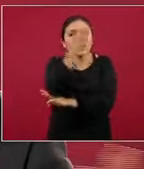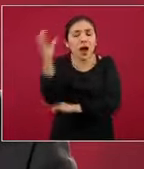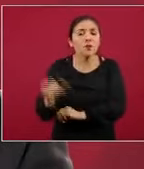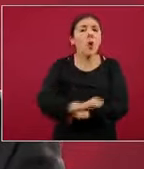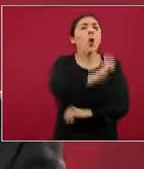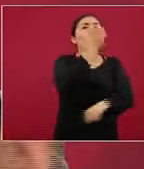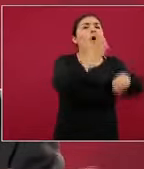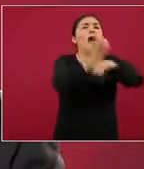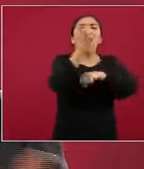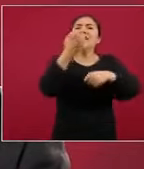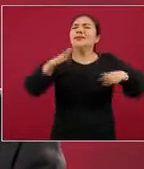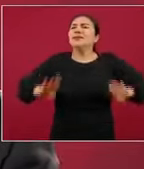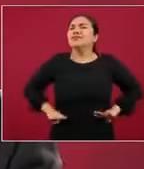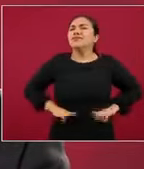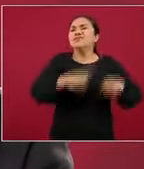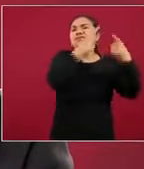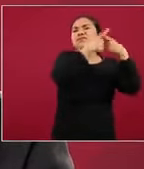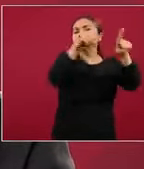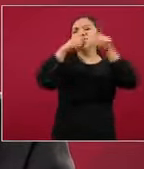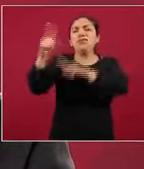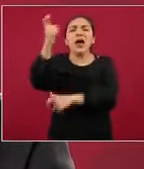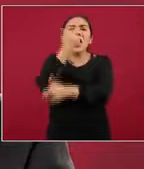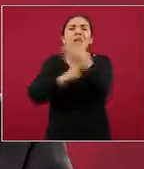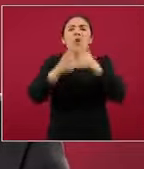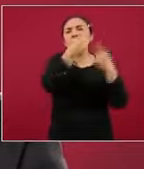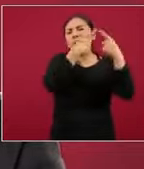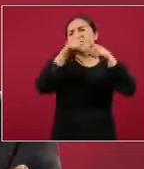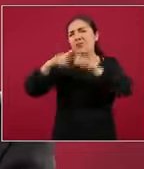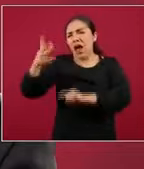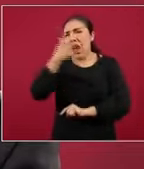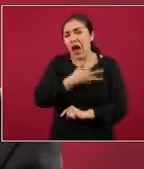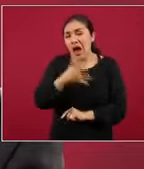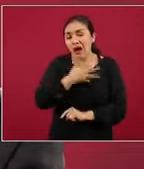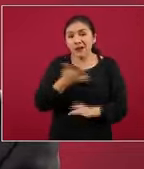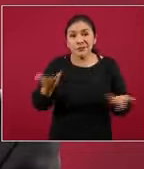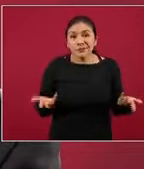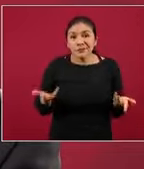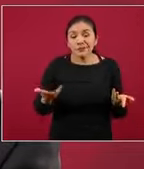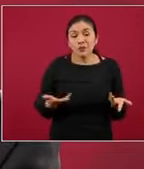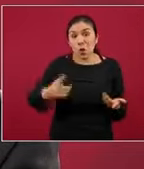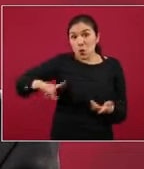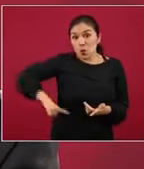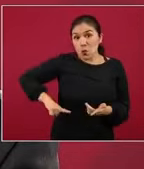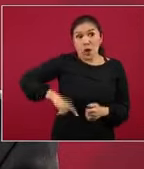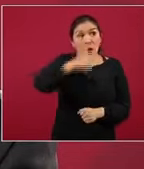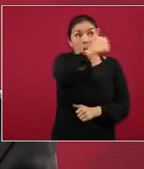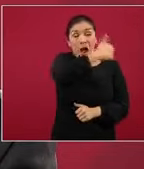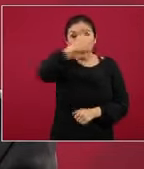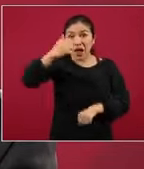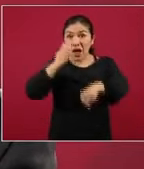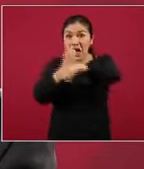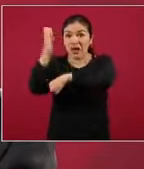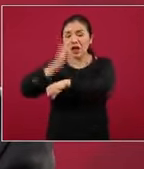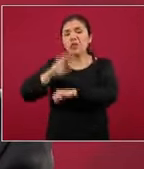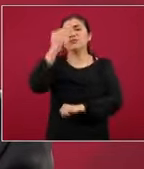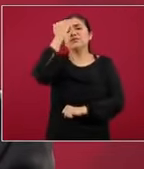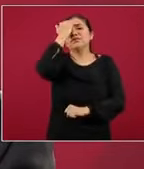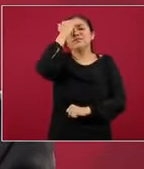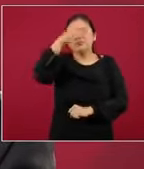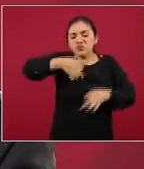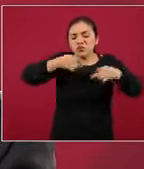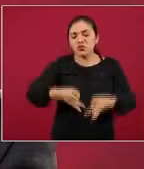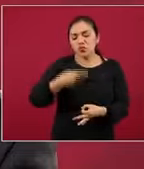tienen otro tipo de economías más diversas. Cada gobierno estatal conoce mejor que